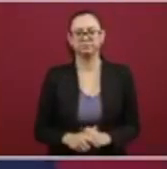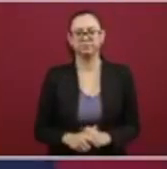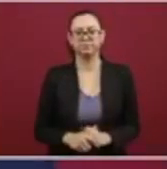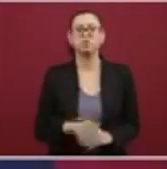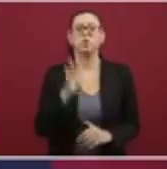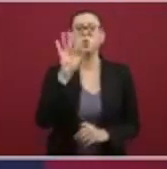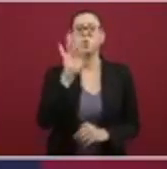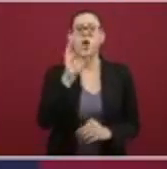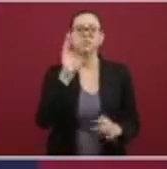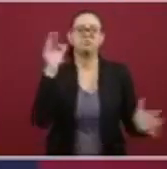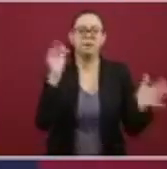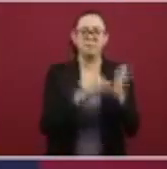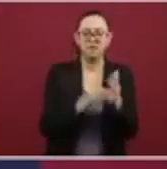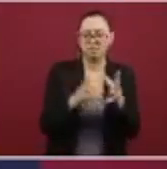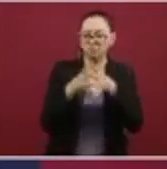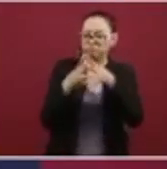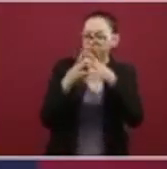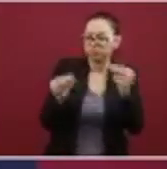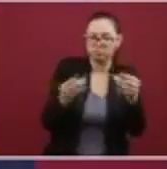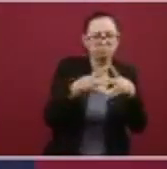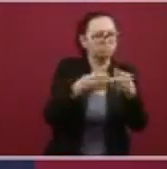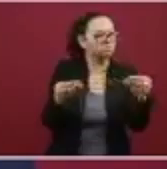40,000 desaparecidos,